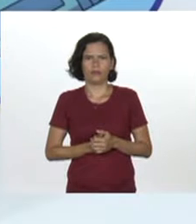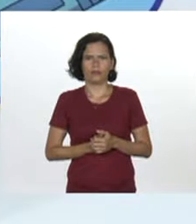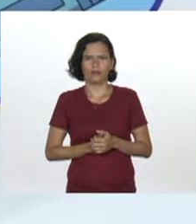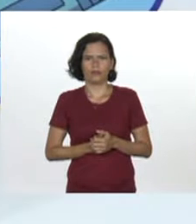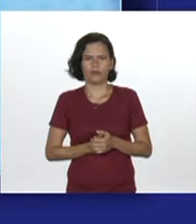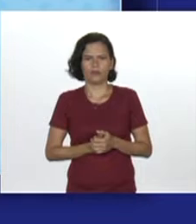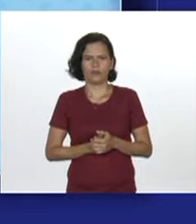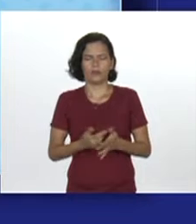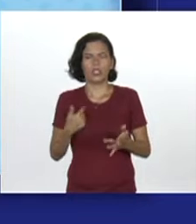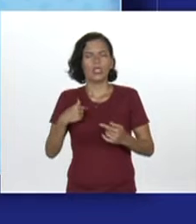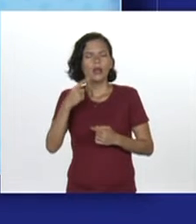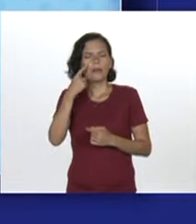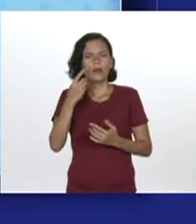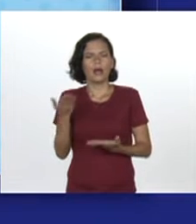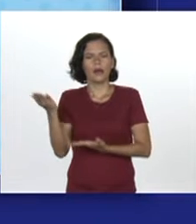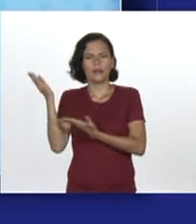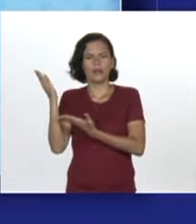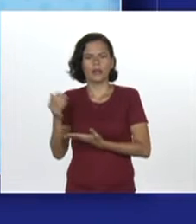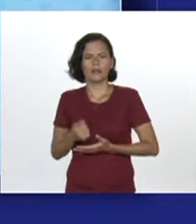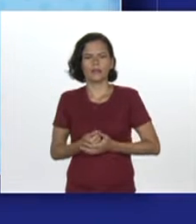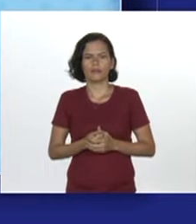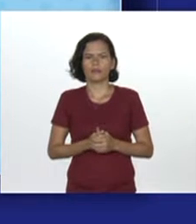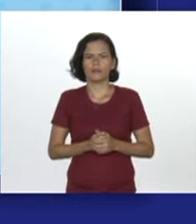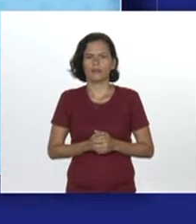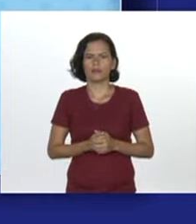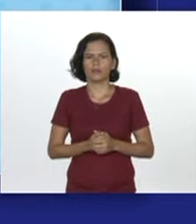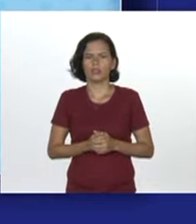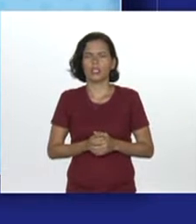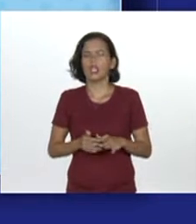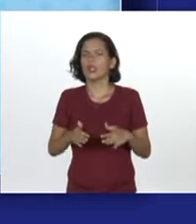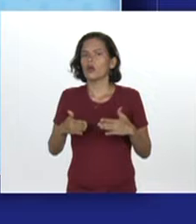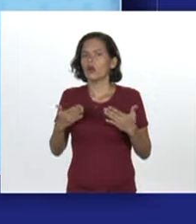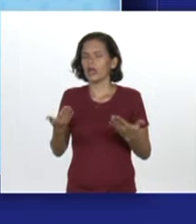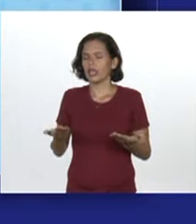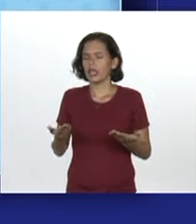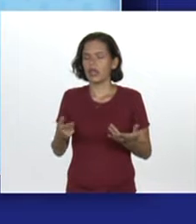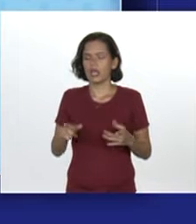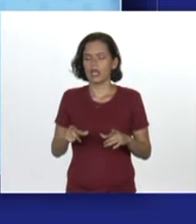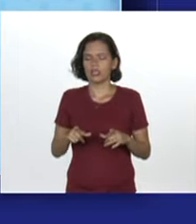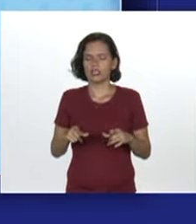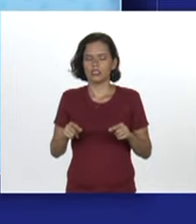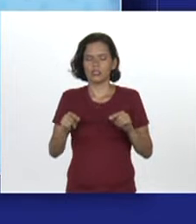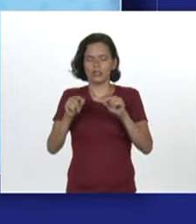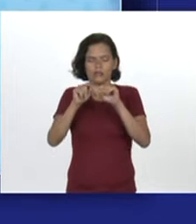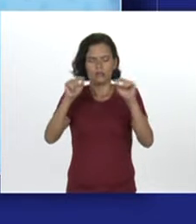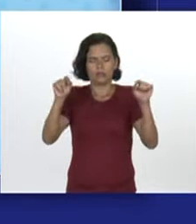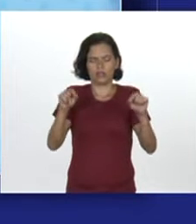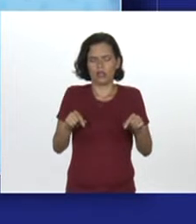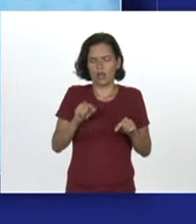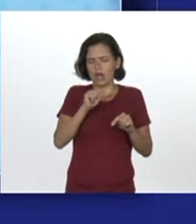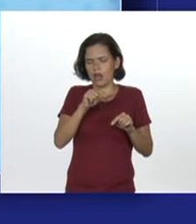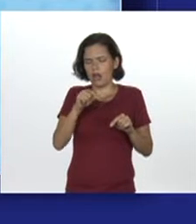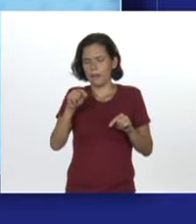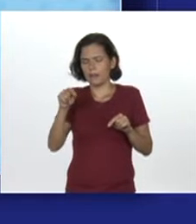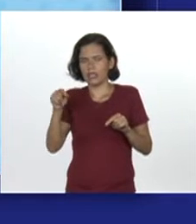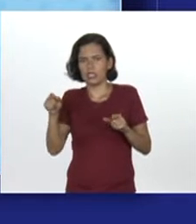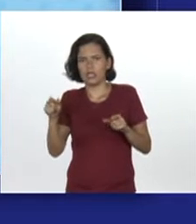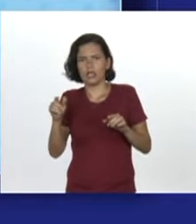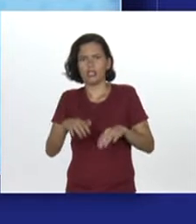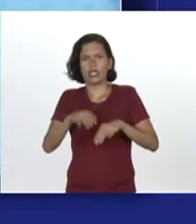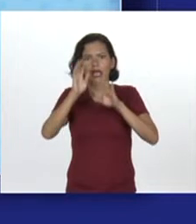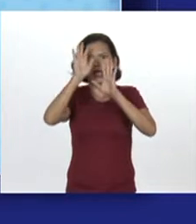presentar, vas a ver, o estás visualizando, lo que es la medida usualmente de cómo es la cancha. Tenemos el